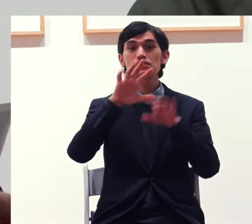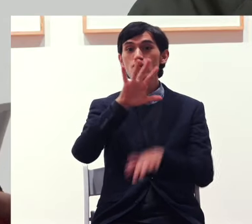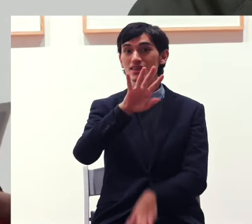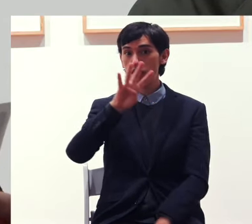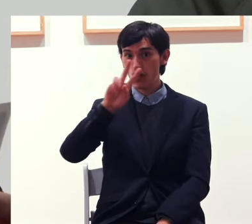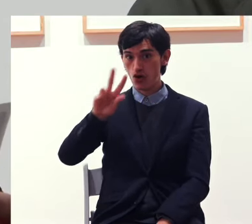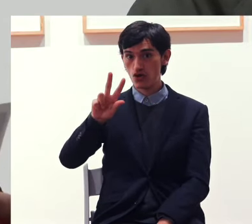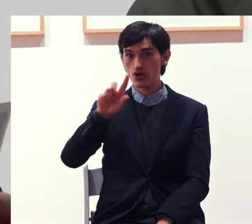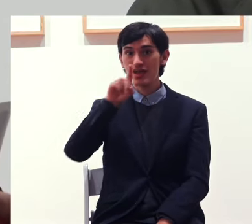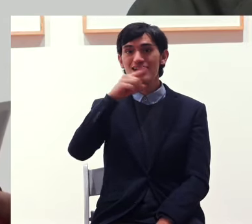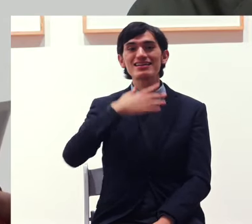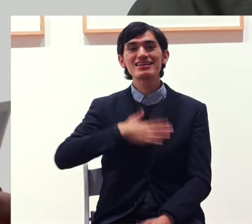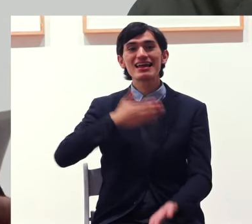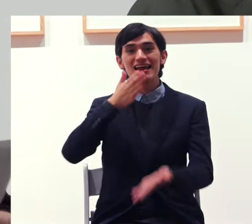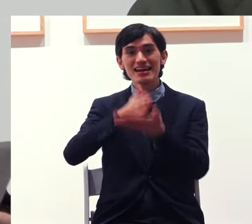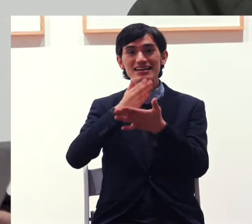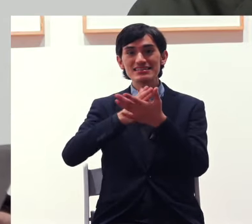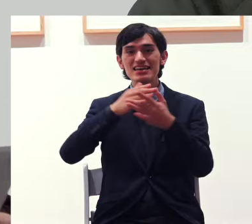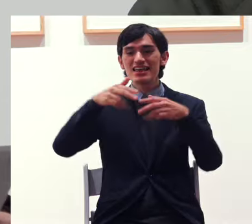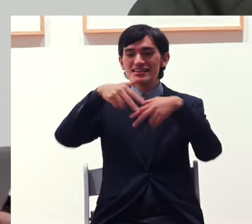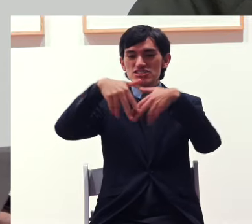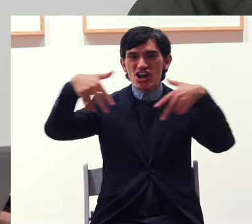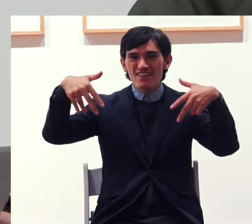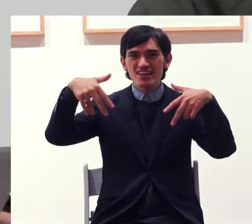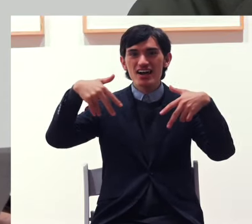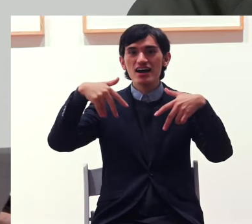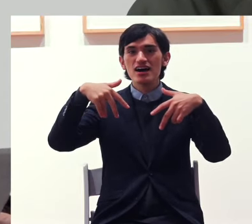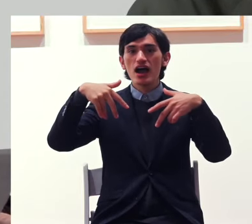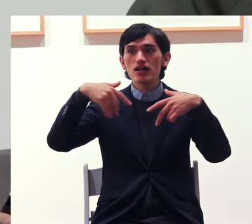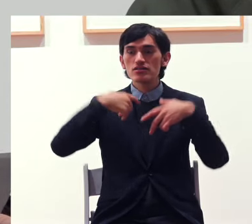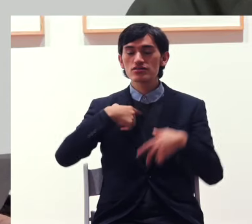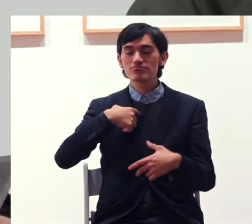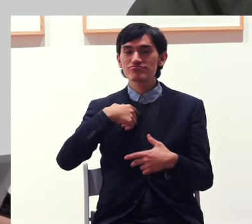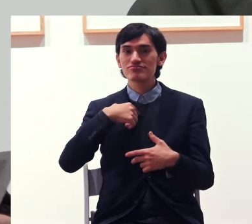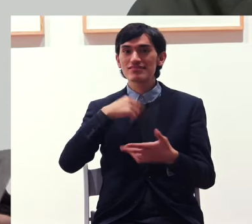Concepción en 1958, que quería hacer una clase de xilografía que